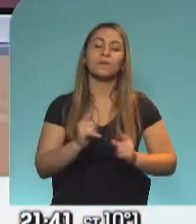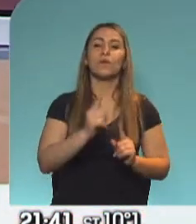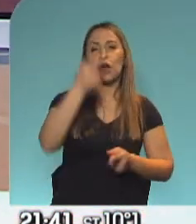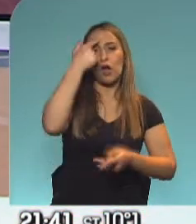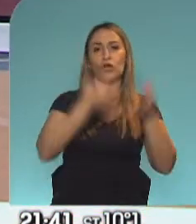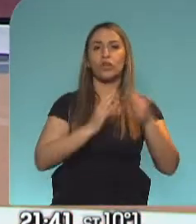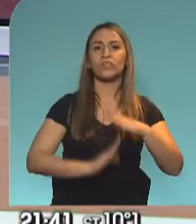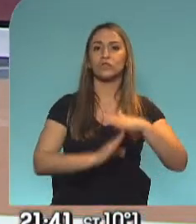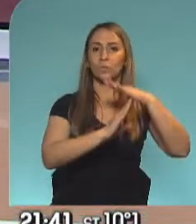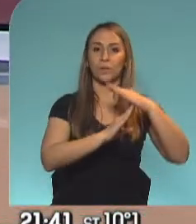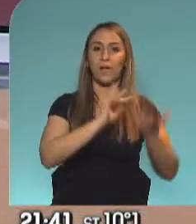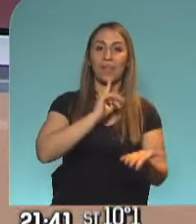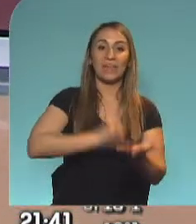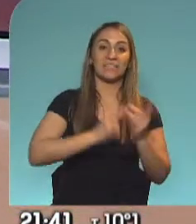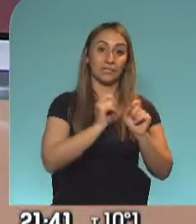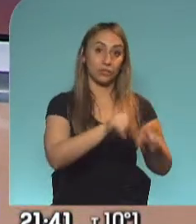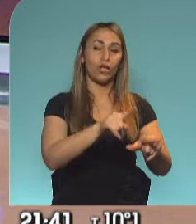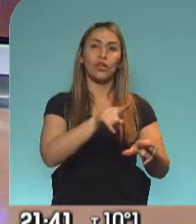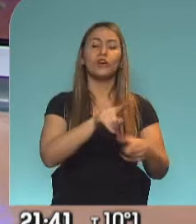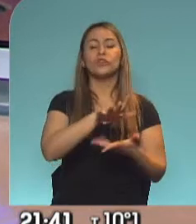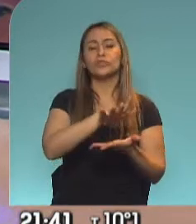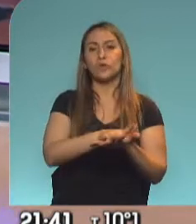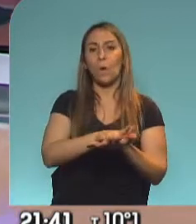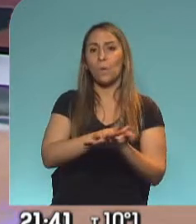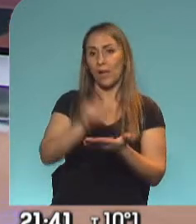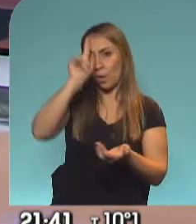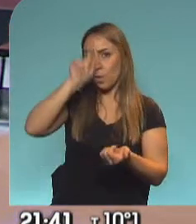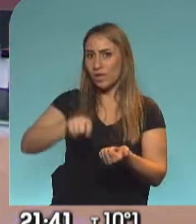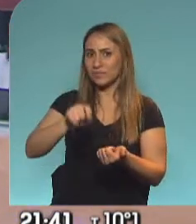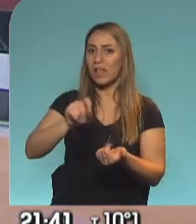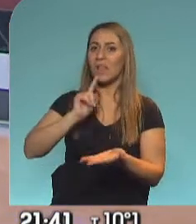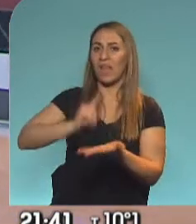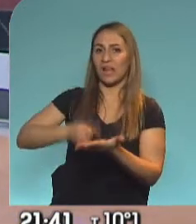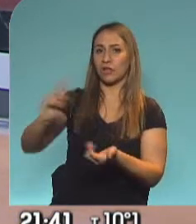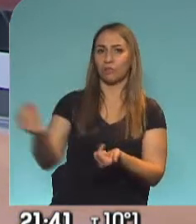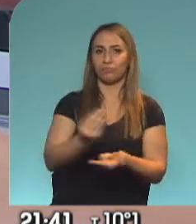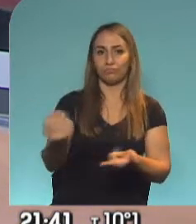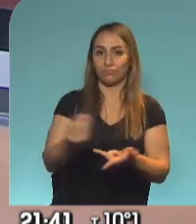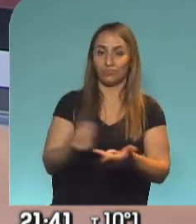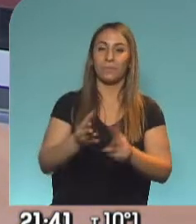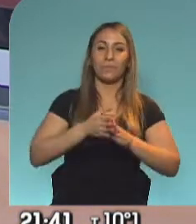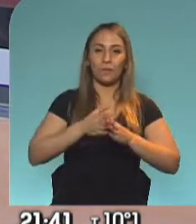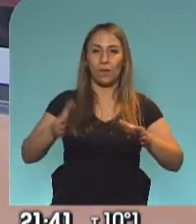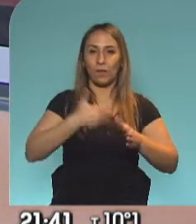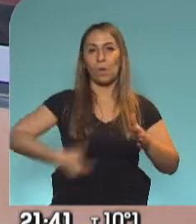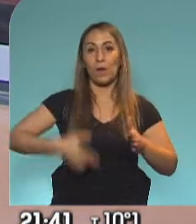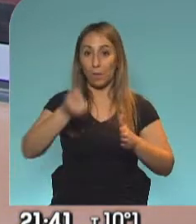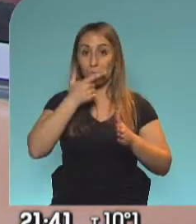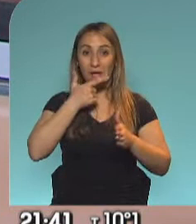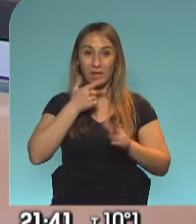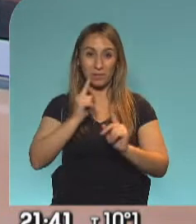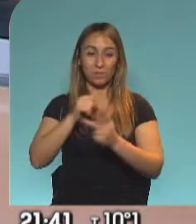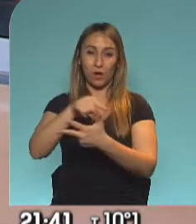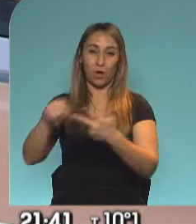Suprema con respecto a los traslados por decreto. Durante el gobierno de Mauricio Macri, los traslados de los